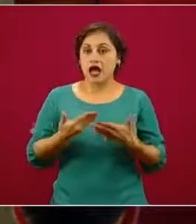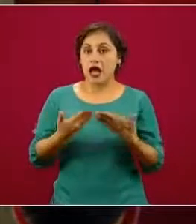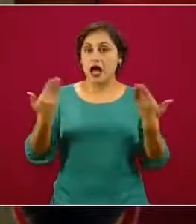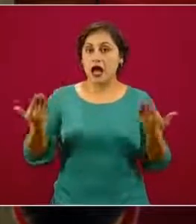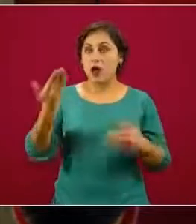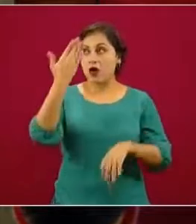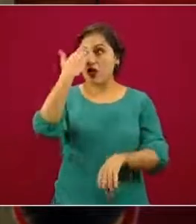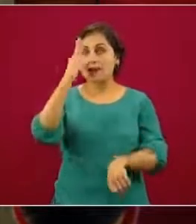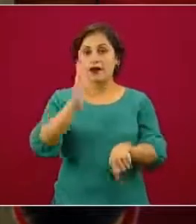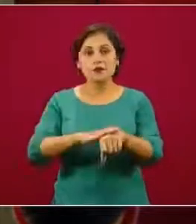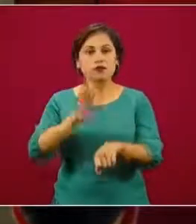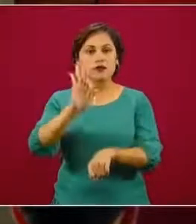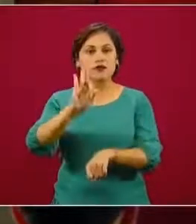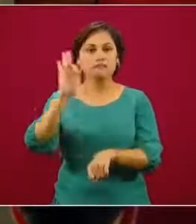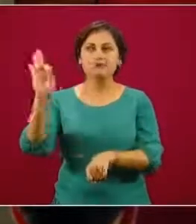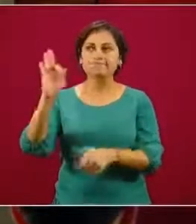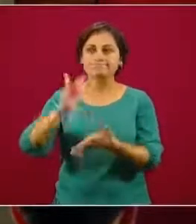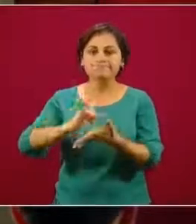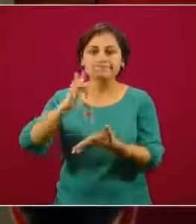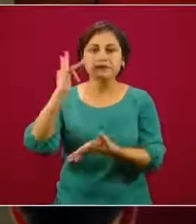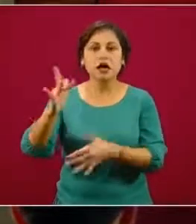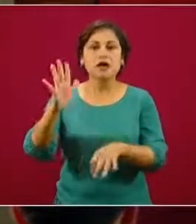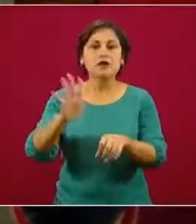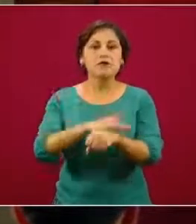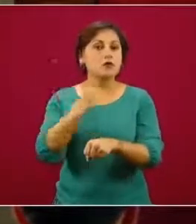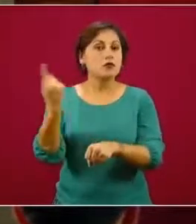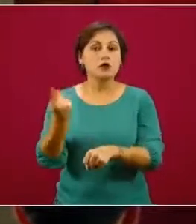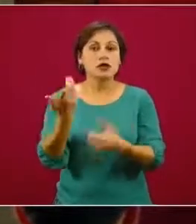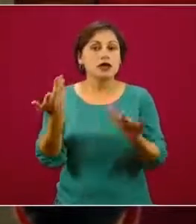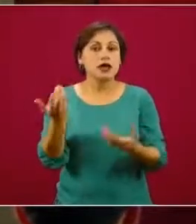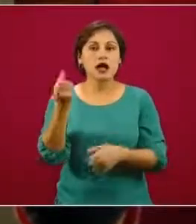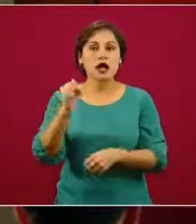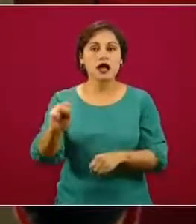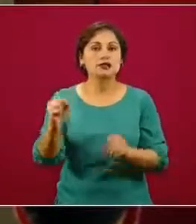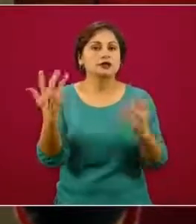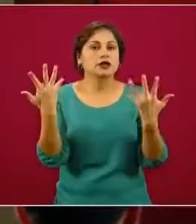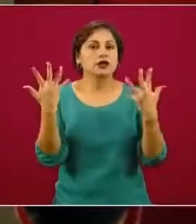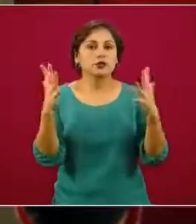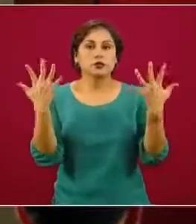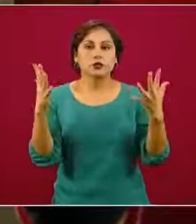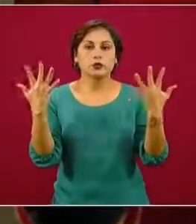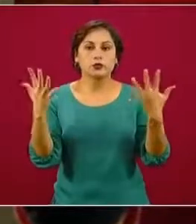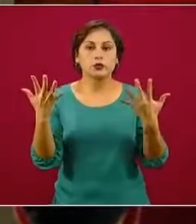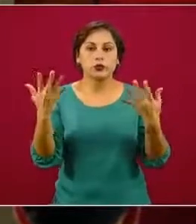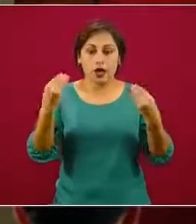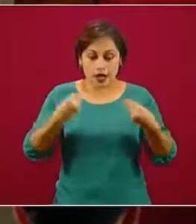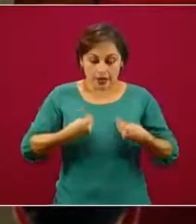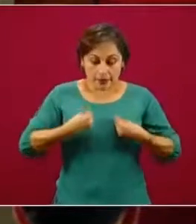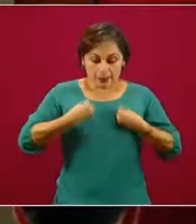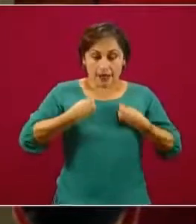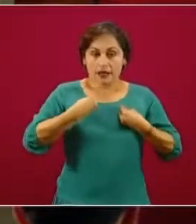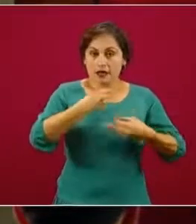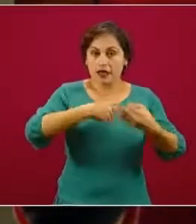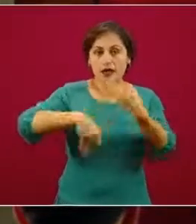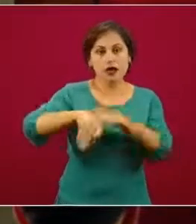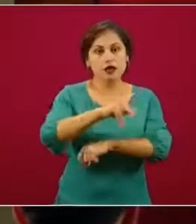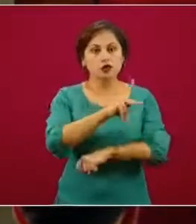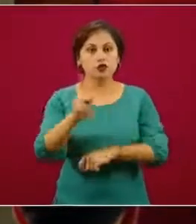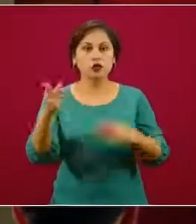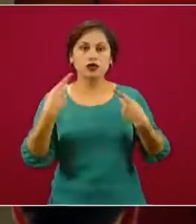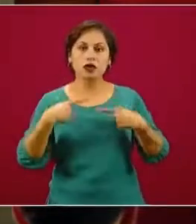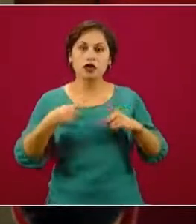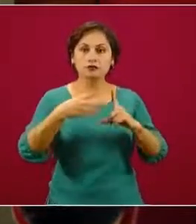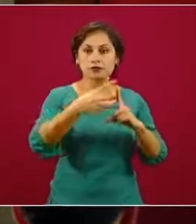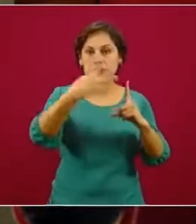se celebra, digamos, la vida de las personas de la comunidad LGBTI y también la legitimidad